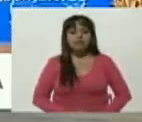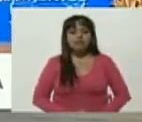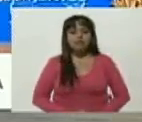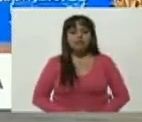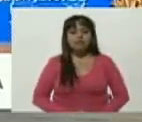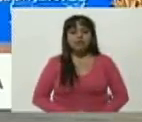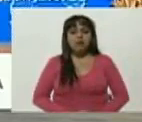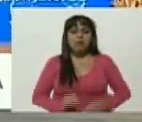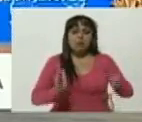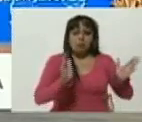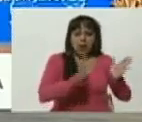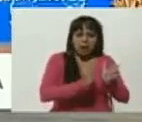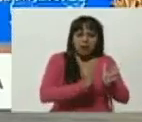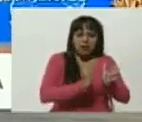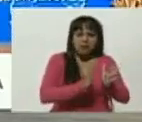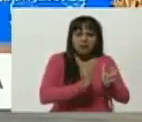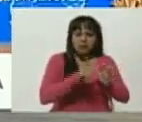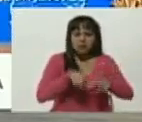pequeñas,